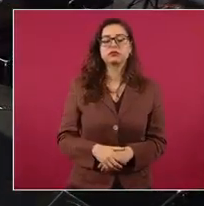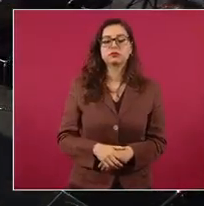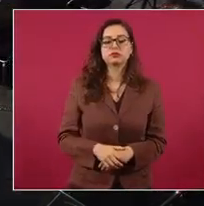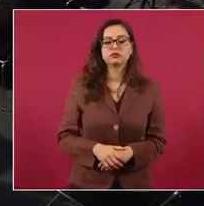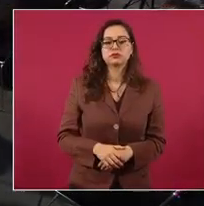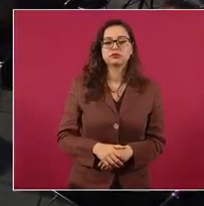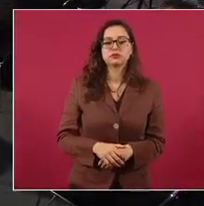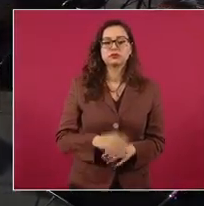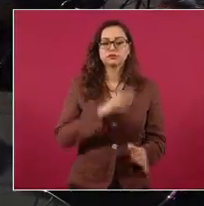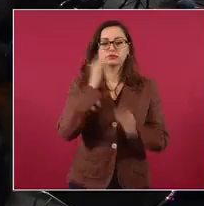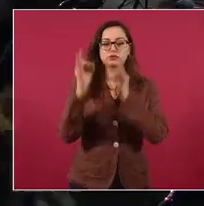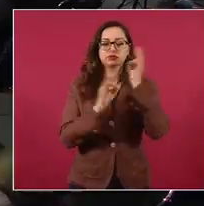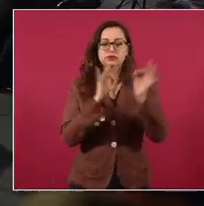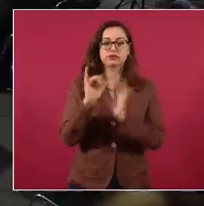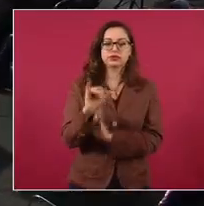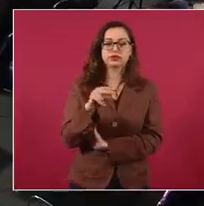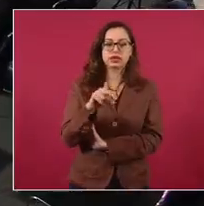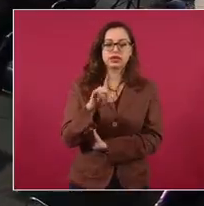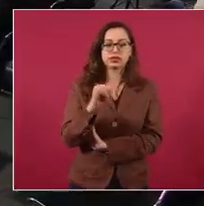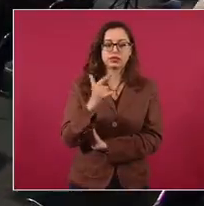de Índigo.